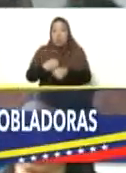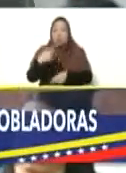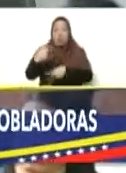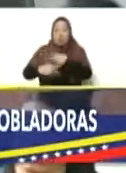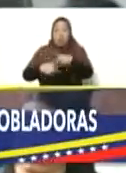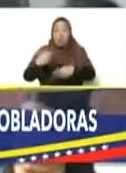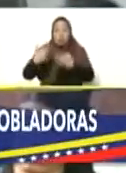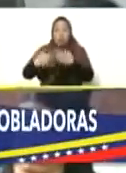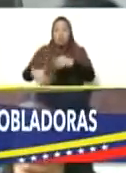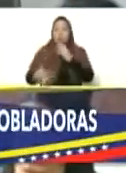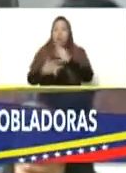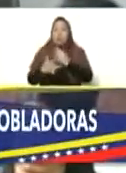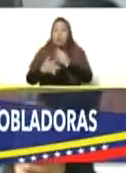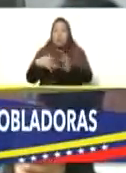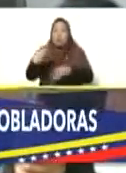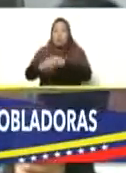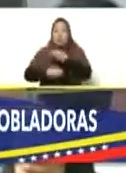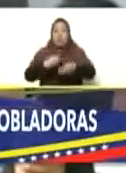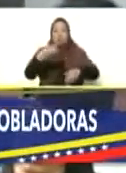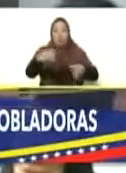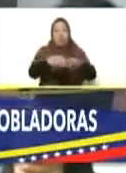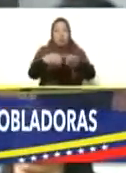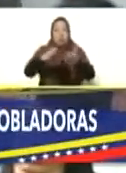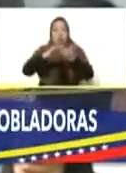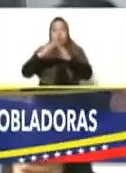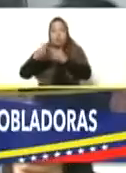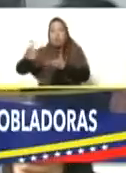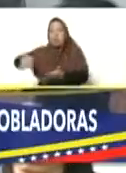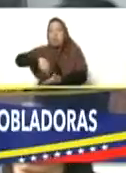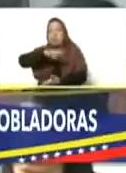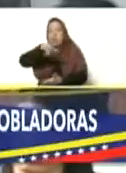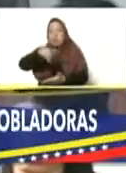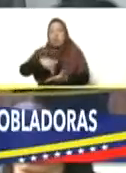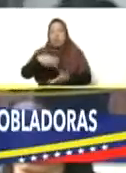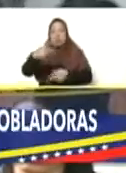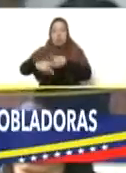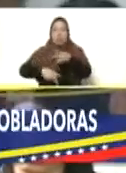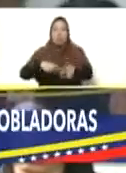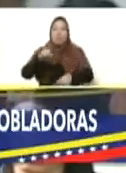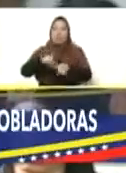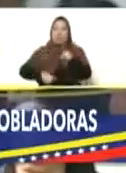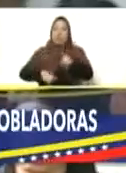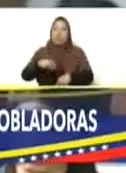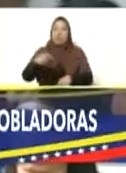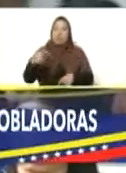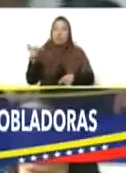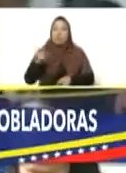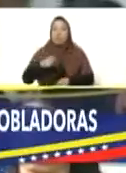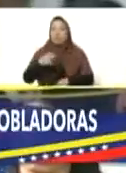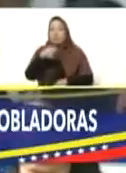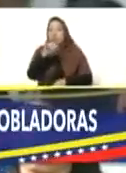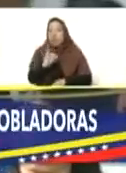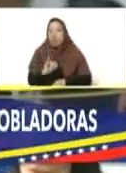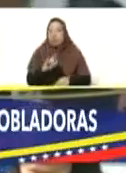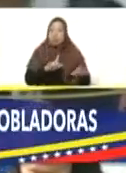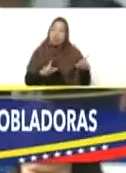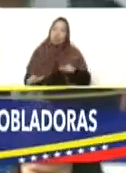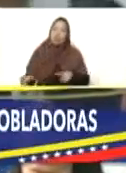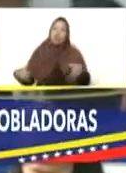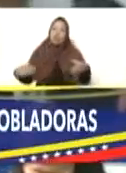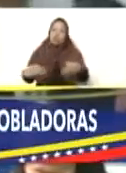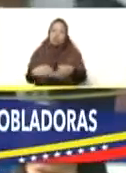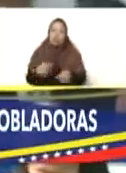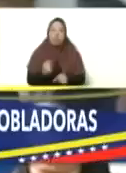productor de tecnología para centros de producción comunales a nivel nacional para producir elementos constructivos la tenemos ya la tiene el equipo